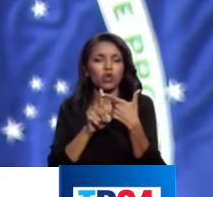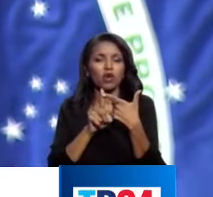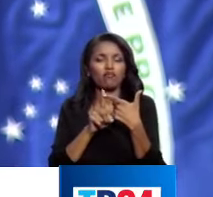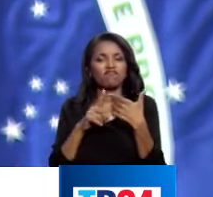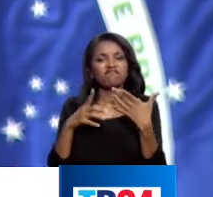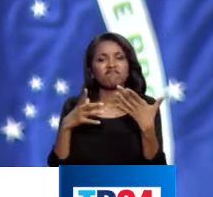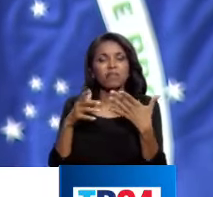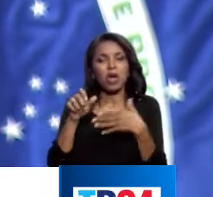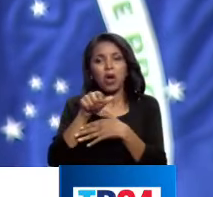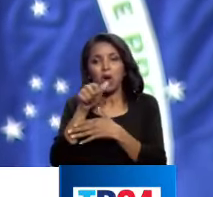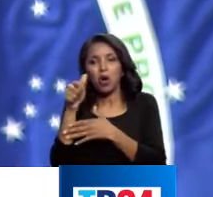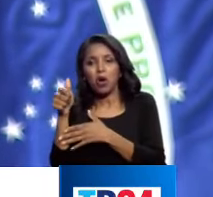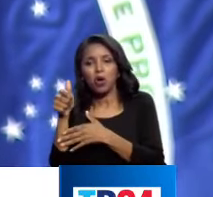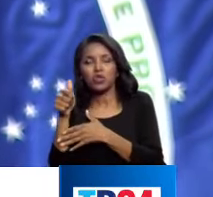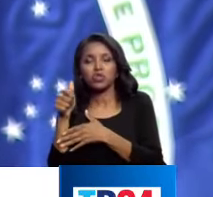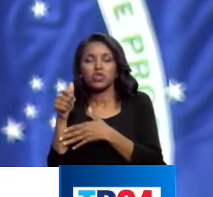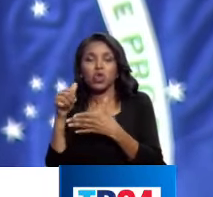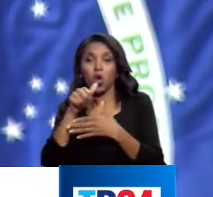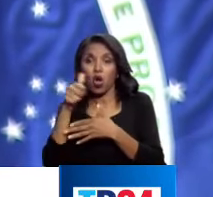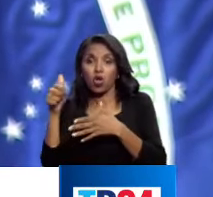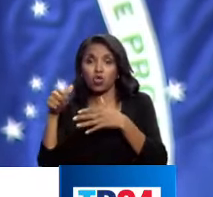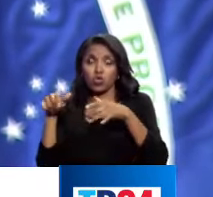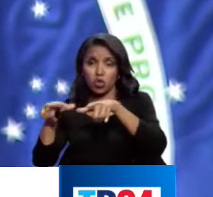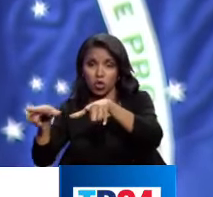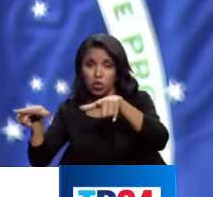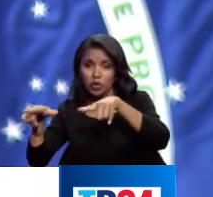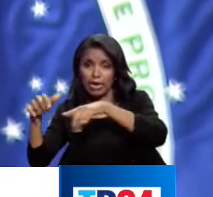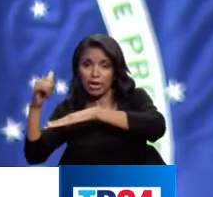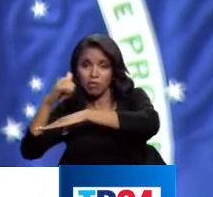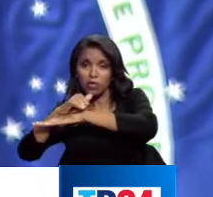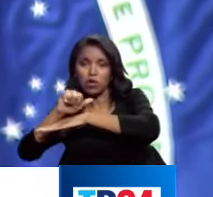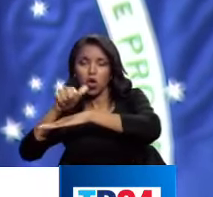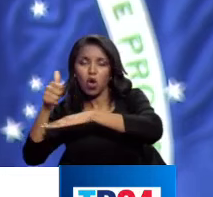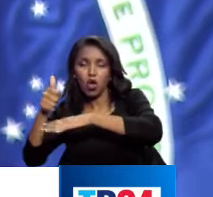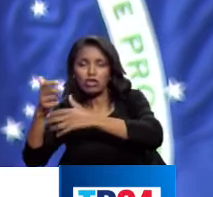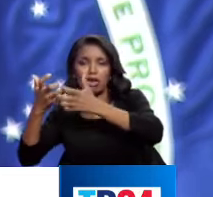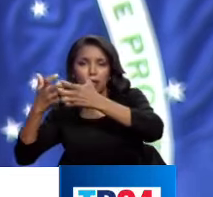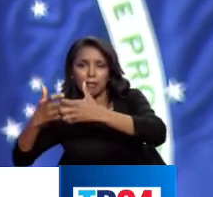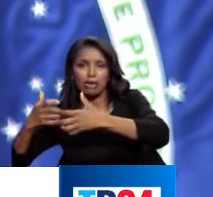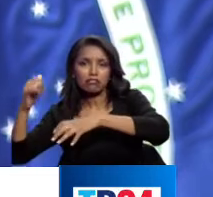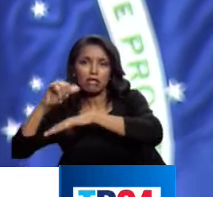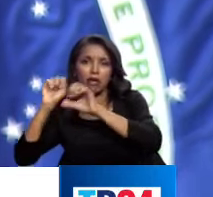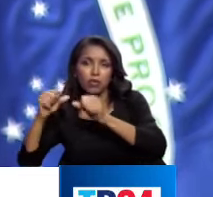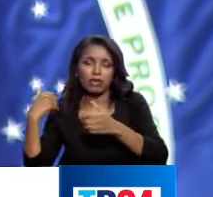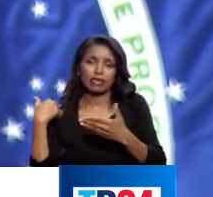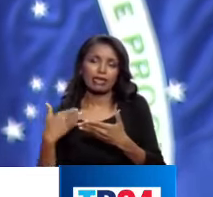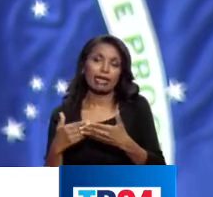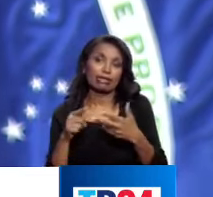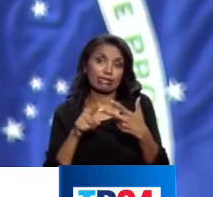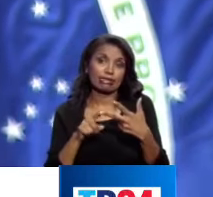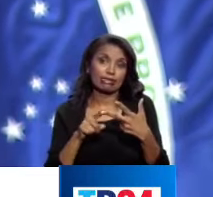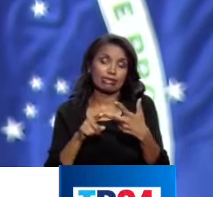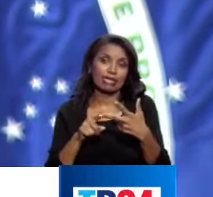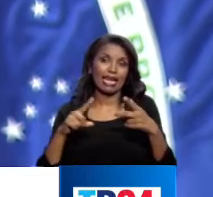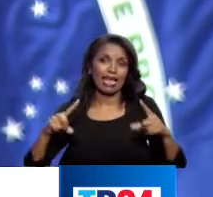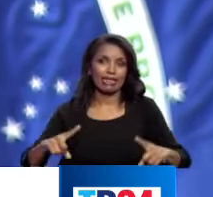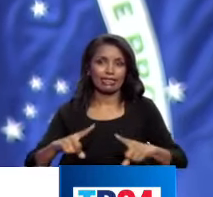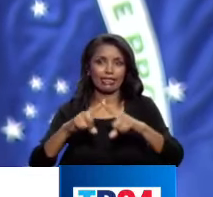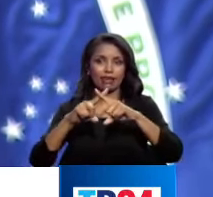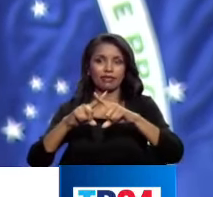bajo costo en los aeropuertos alternos. La tercera, vamos a incrementar la capacidad del aeropuerto de